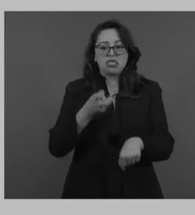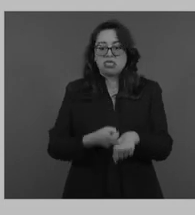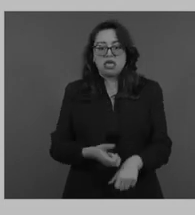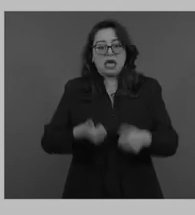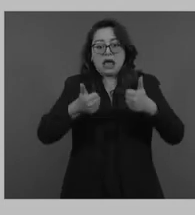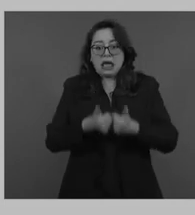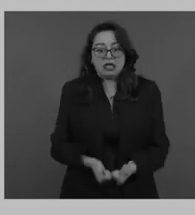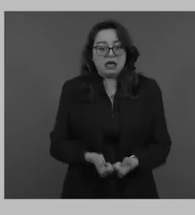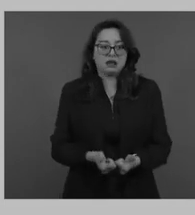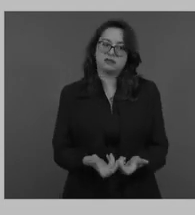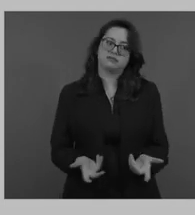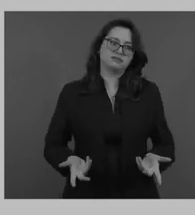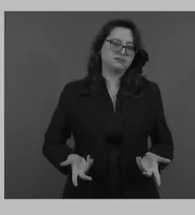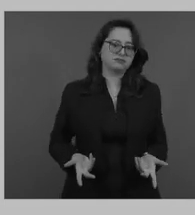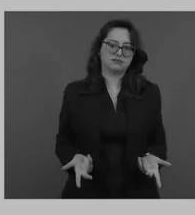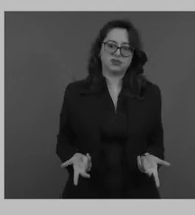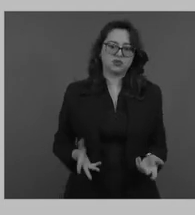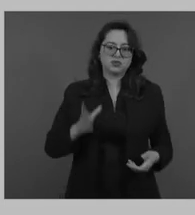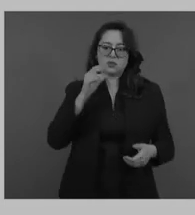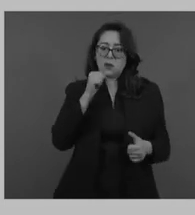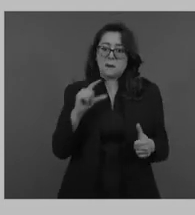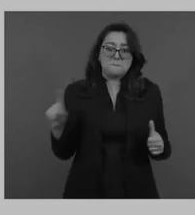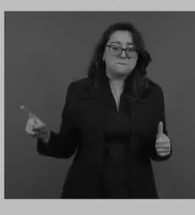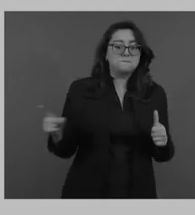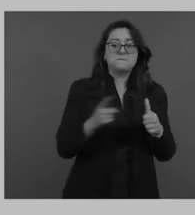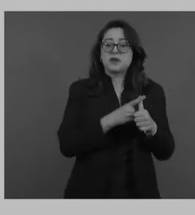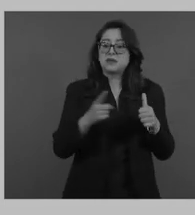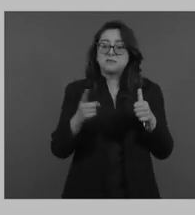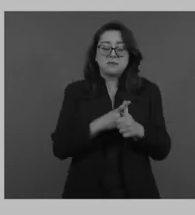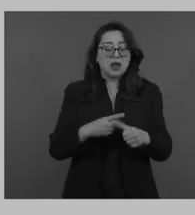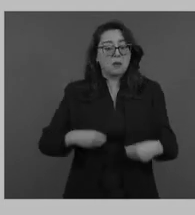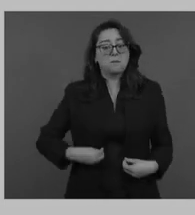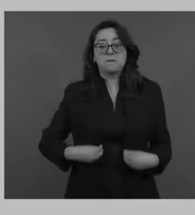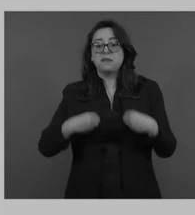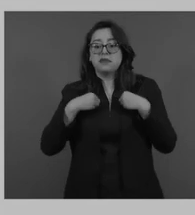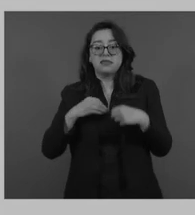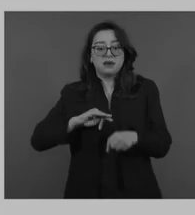puedo. Primero es la vida antes que la cuestión material.